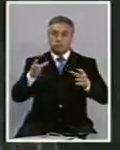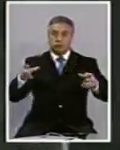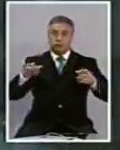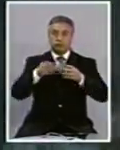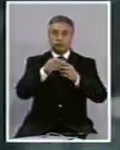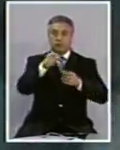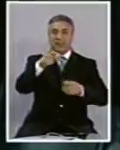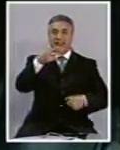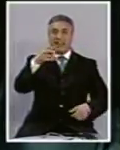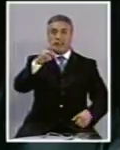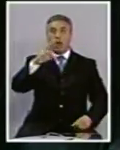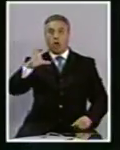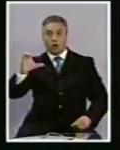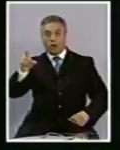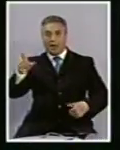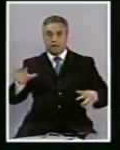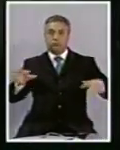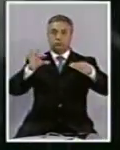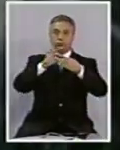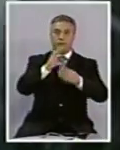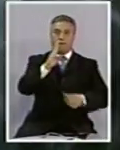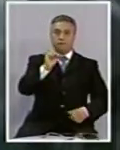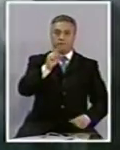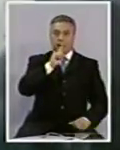de Krypton con Batman.